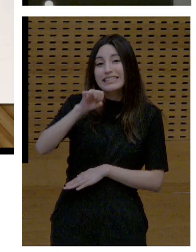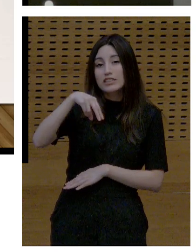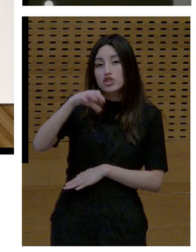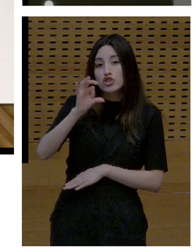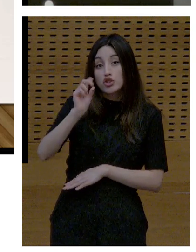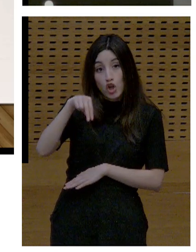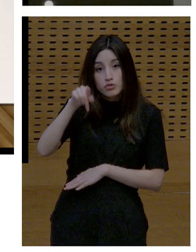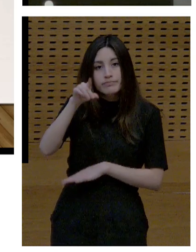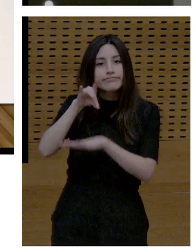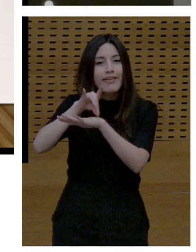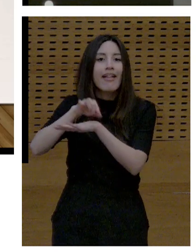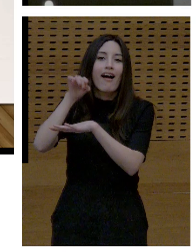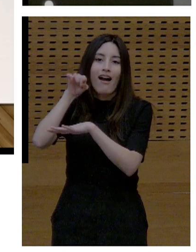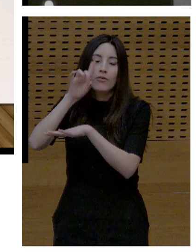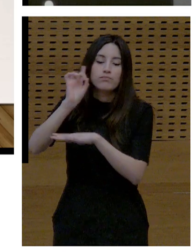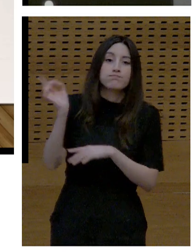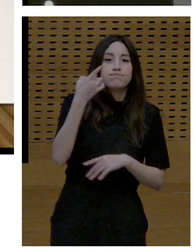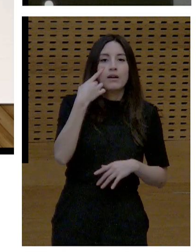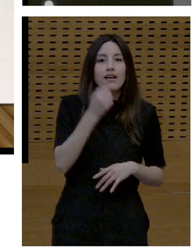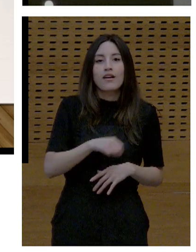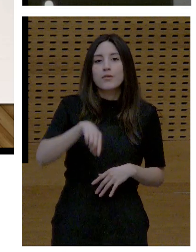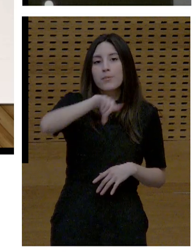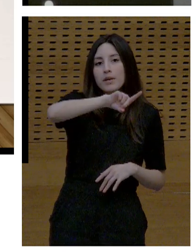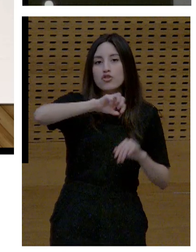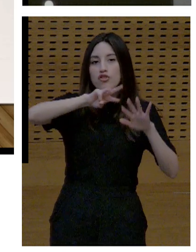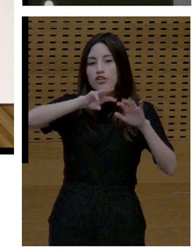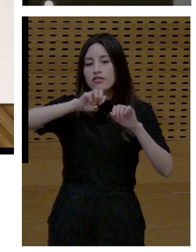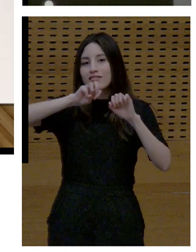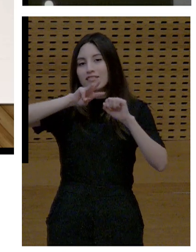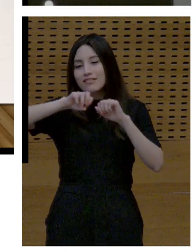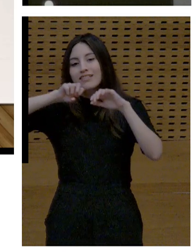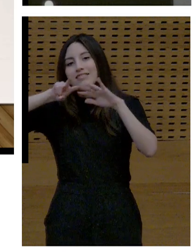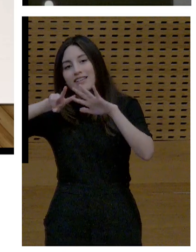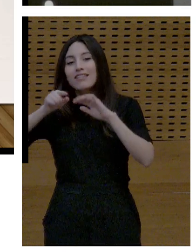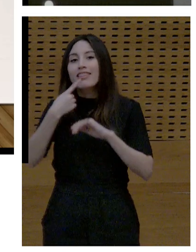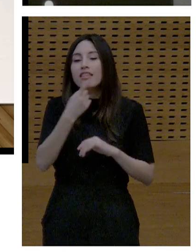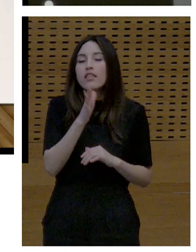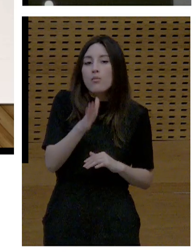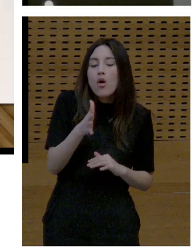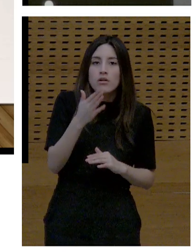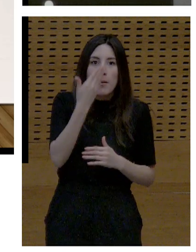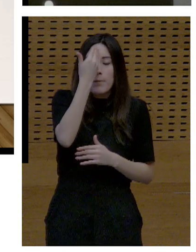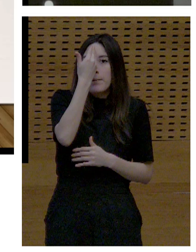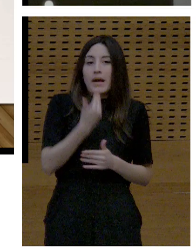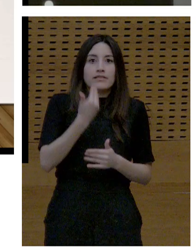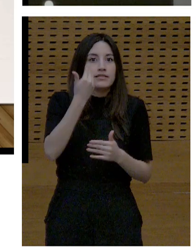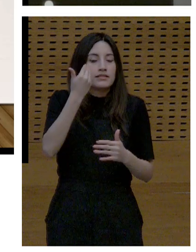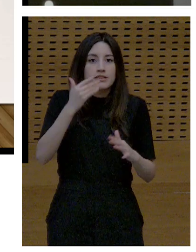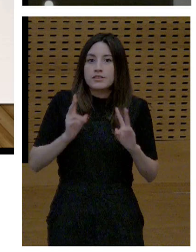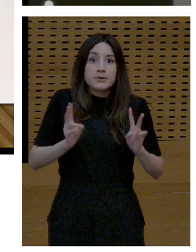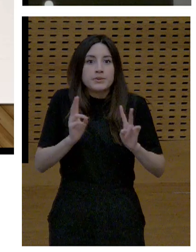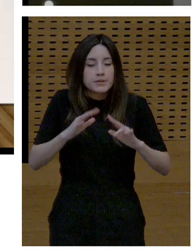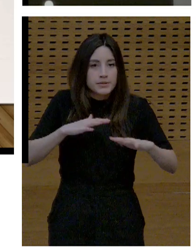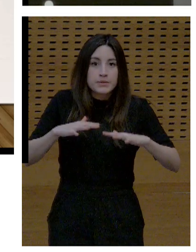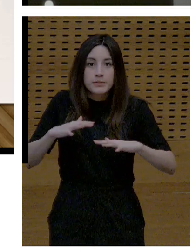este tratado en 1817 que se titulaba La parálisis agitante. Fue la primera vez que se escribía